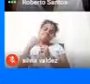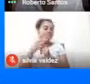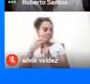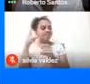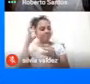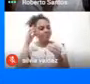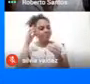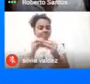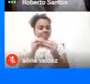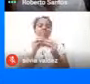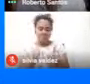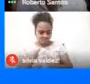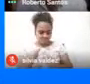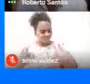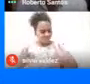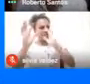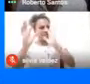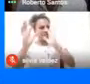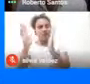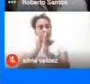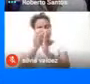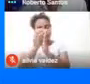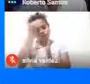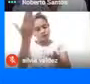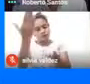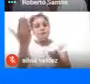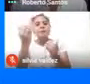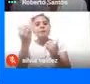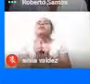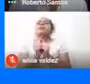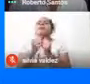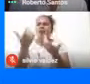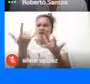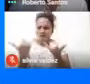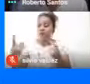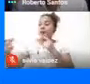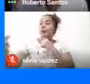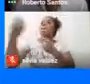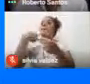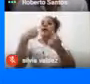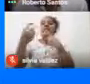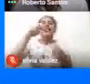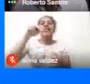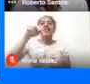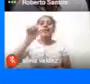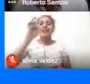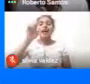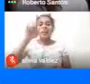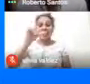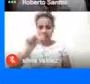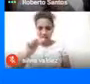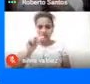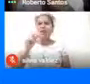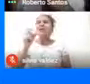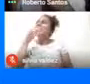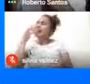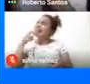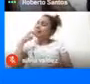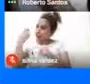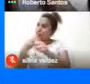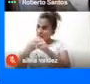Muy bien Todo lo que está diciendo Profa Aquí Nos están preguntando Natalie Cardona ¿Es difícil entender Los